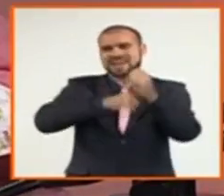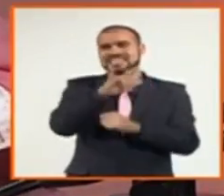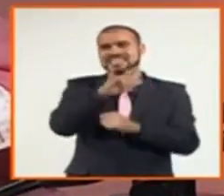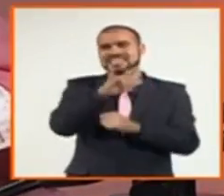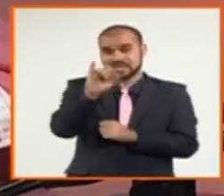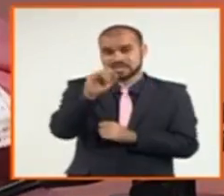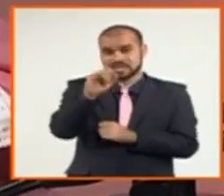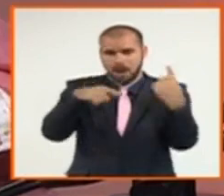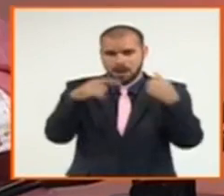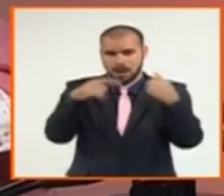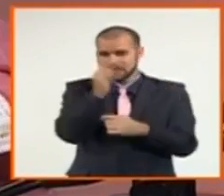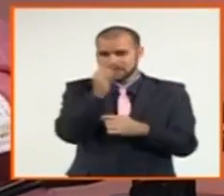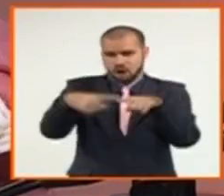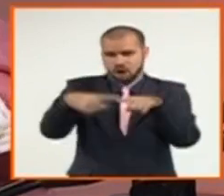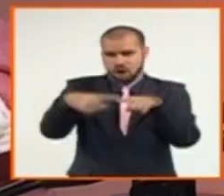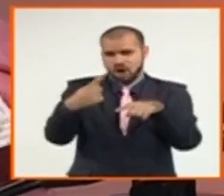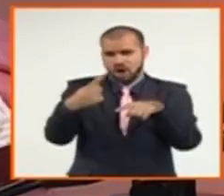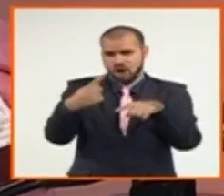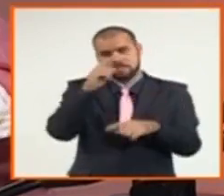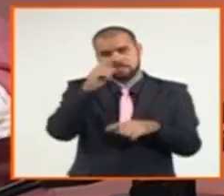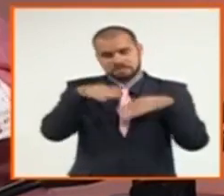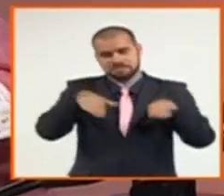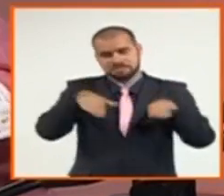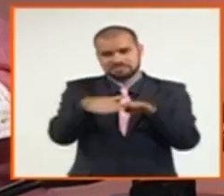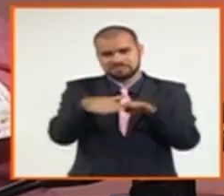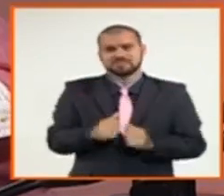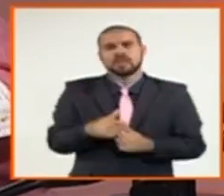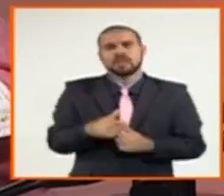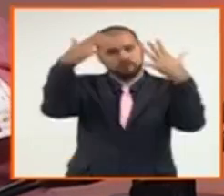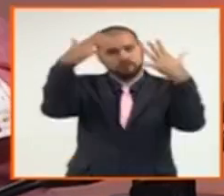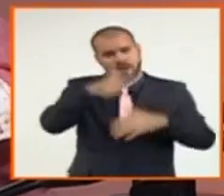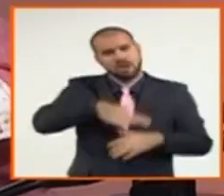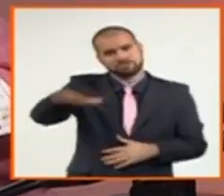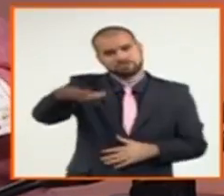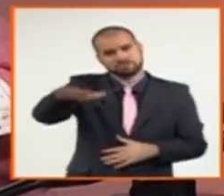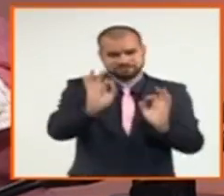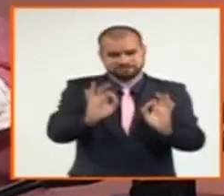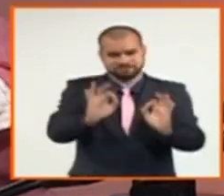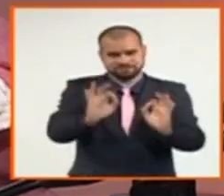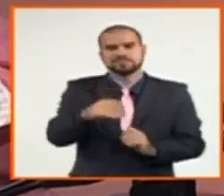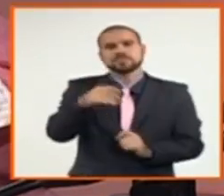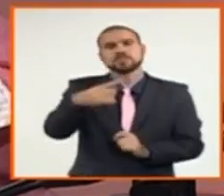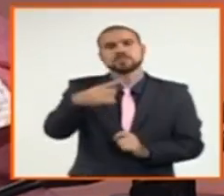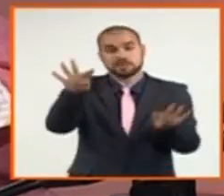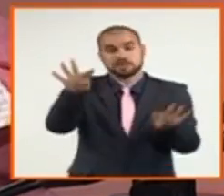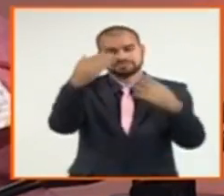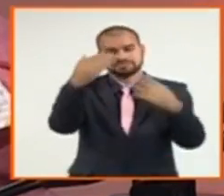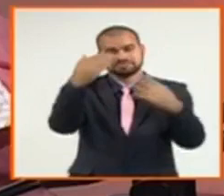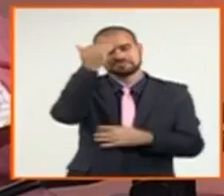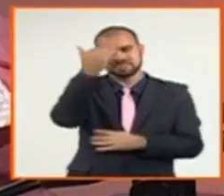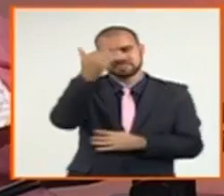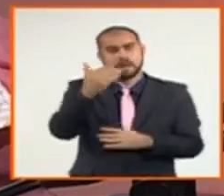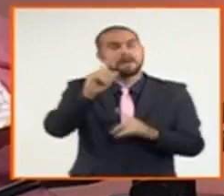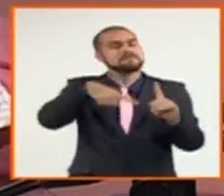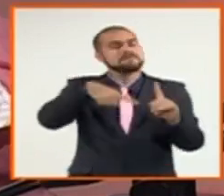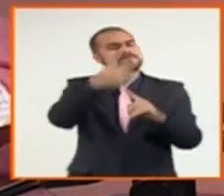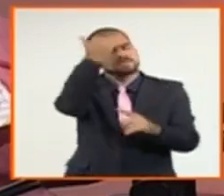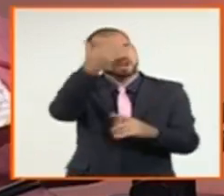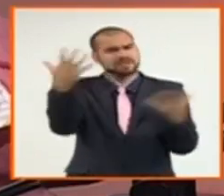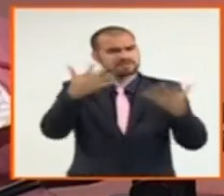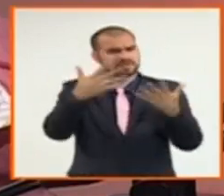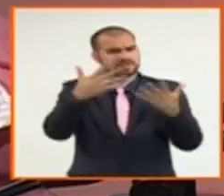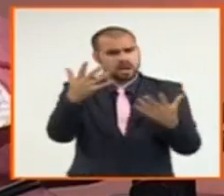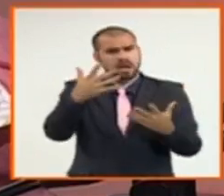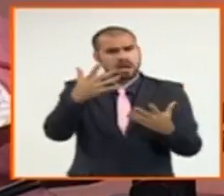mesa redonda en el Día del Amor y la Amistad. Felicidades, Cuba. Gracias especialmente para los que pusieron el corazón,